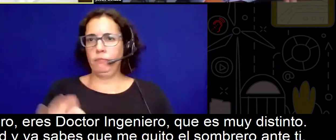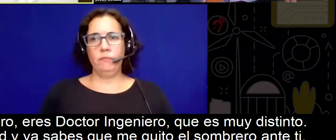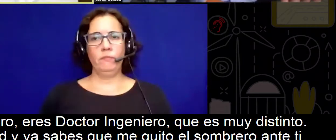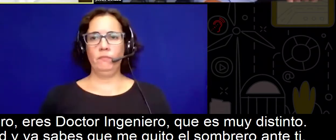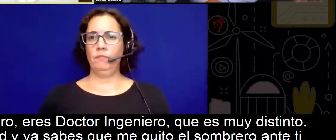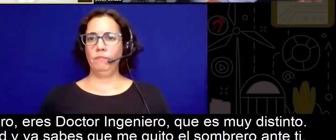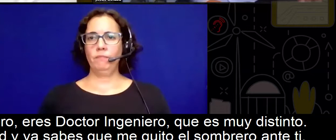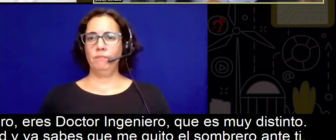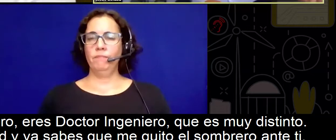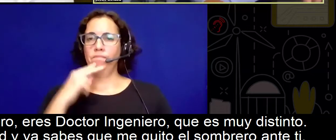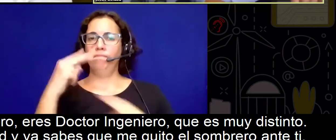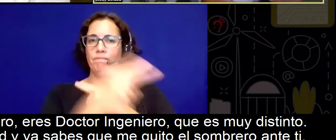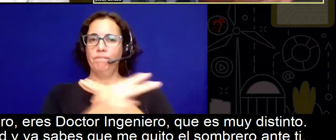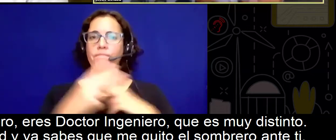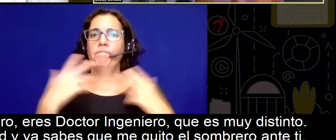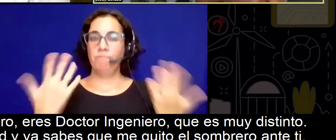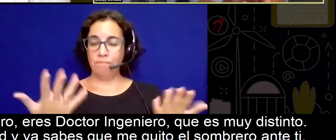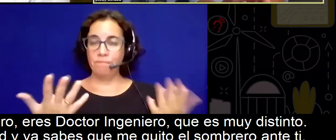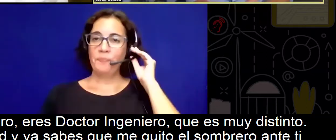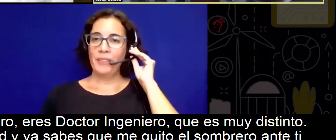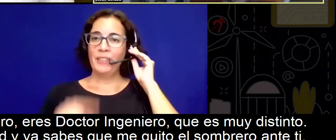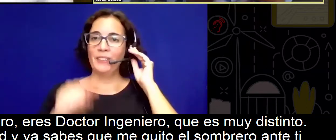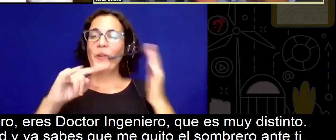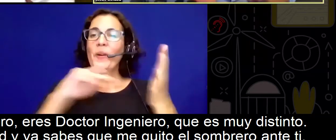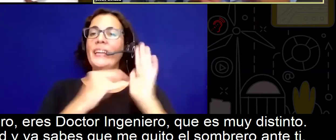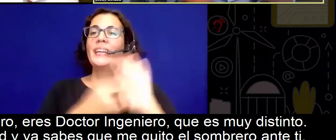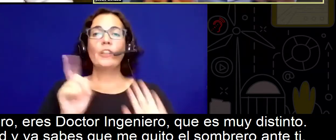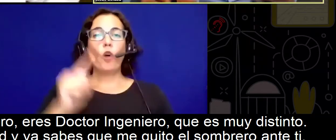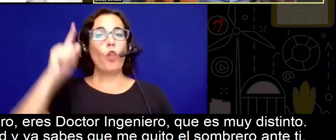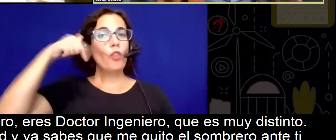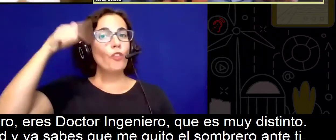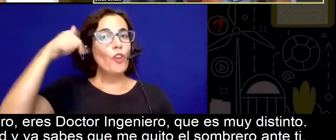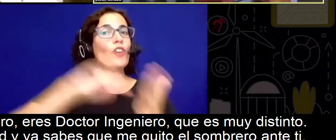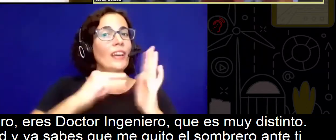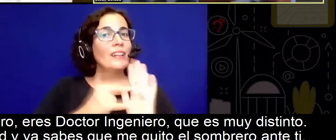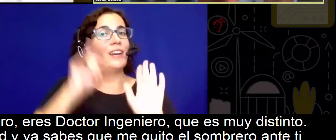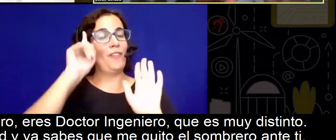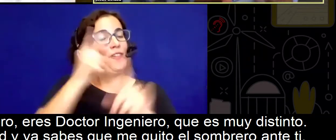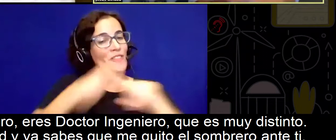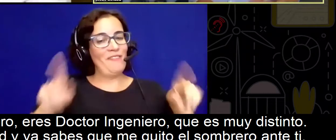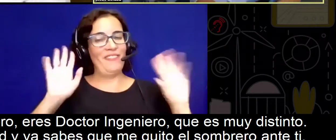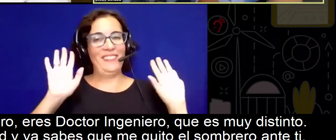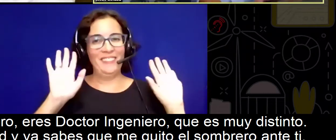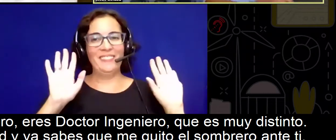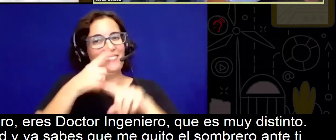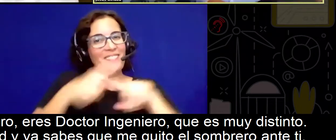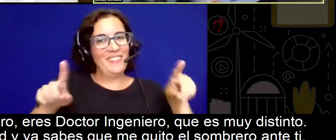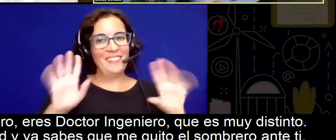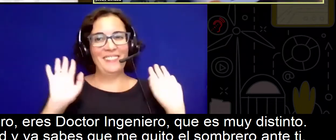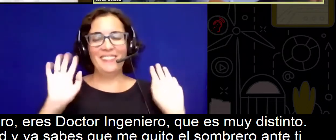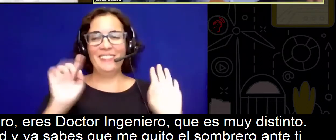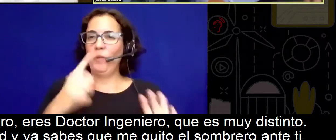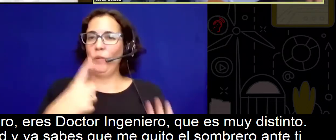Pues mira, Jesús, bueno, tú no eres ingeniero, eres doctor ingeniero, que es muy distinto, ¿eh? Que tiene esa dificultad